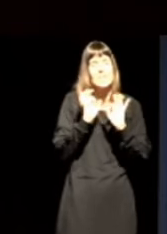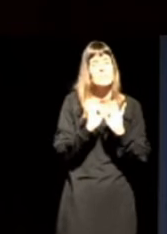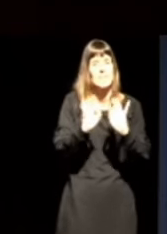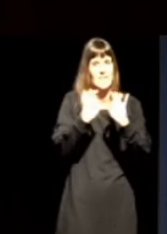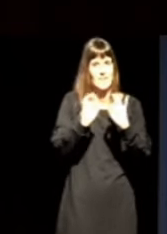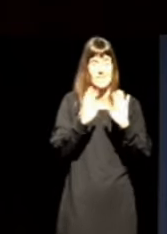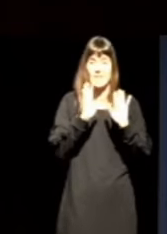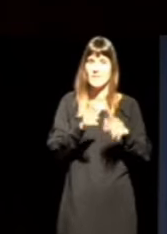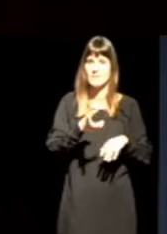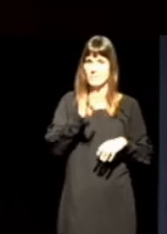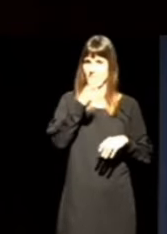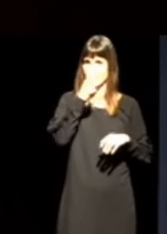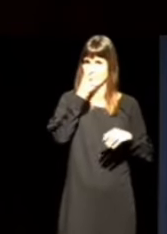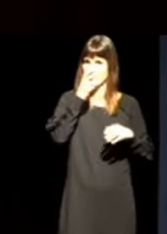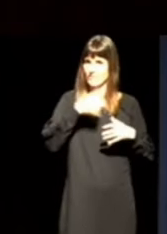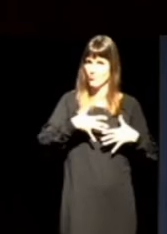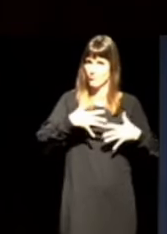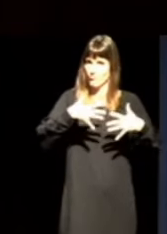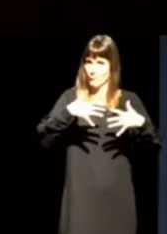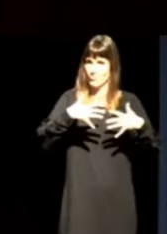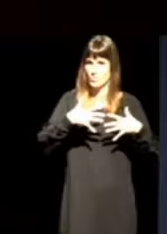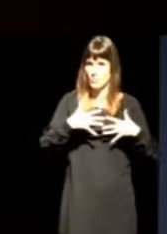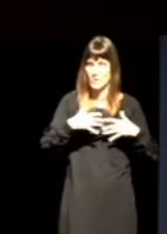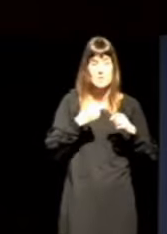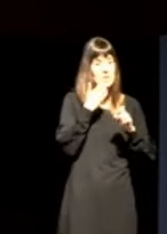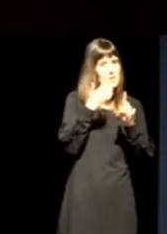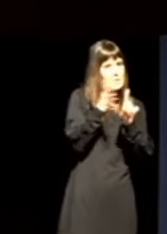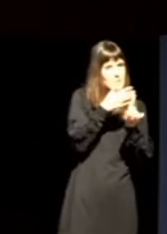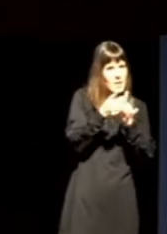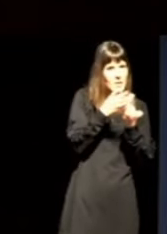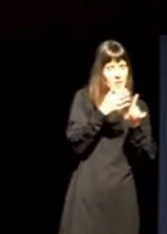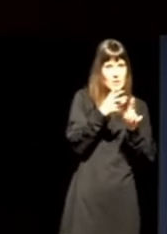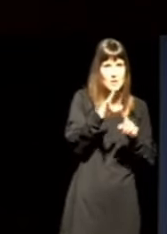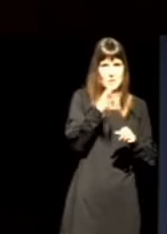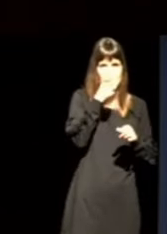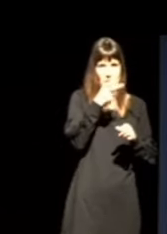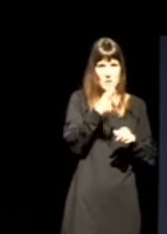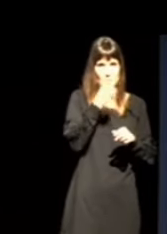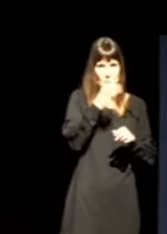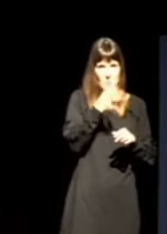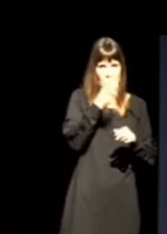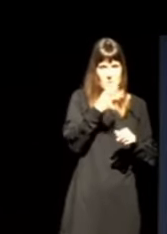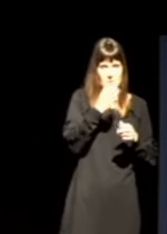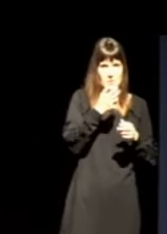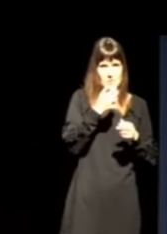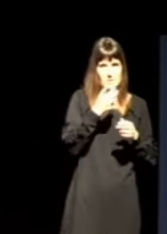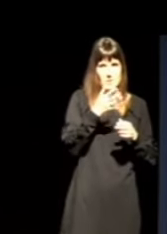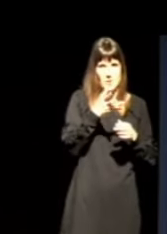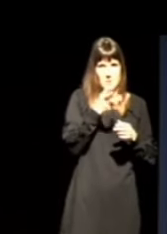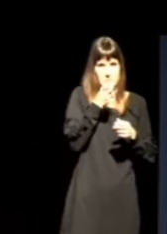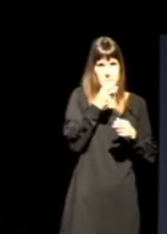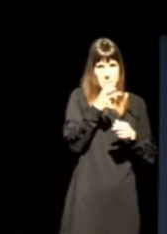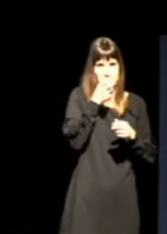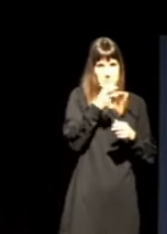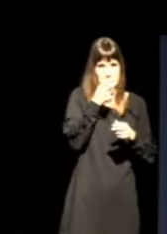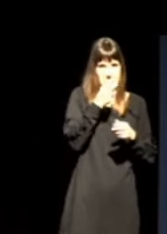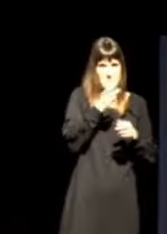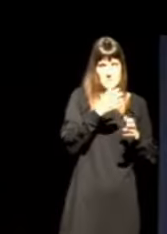la respiración se abre, mientras que en el maltrato la respiración se cierra. Los que no respiremos, pues es más pequeñita.